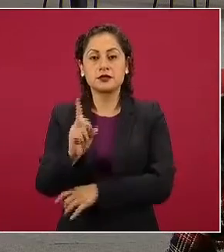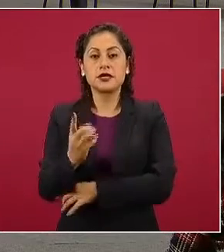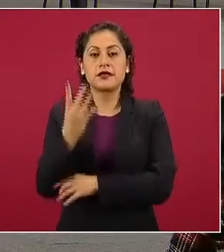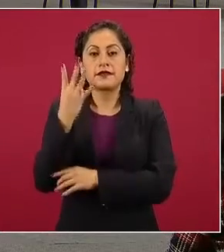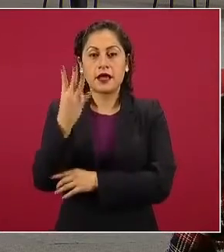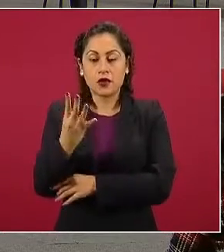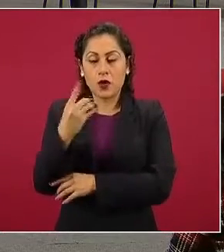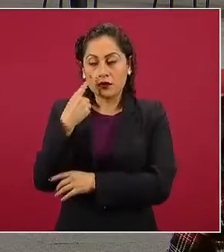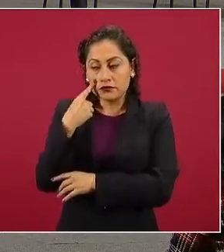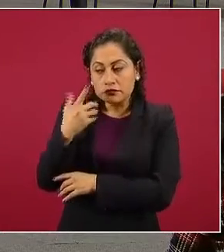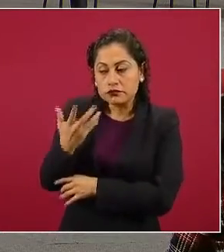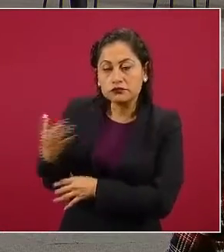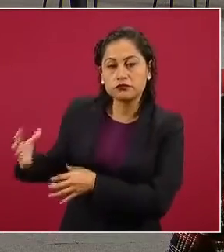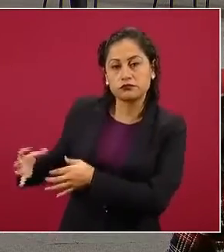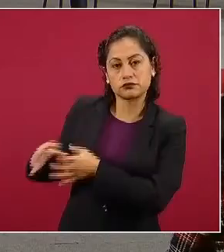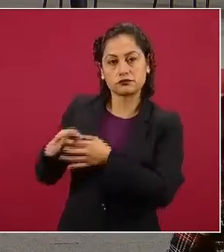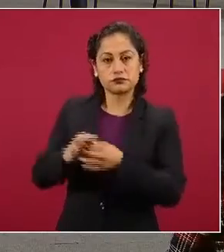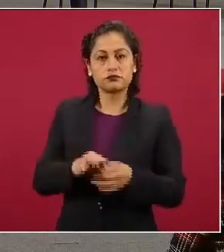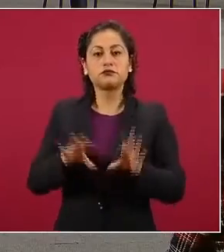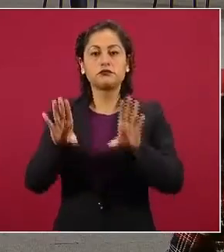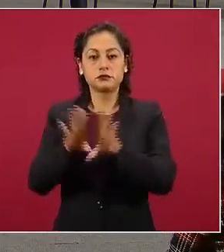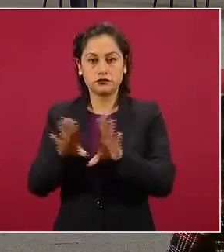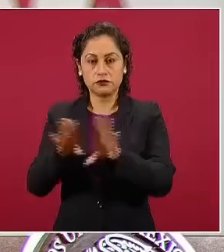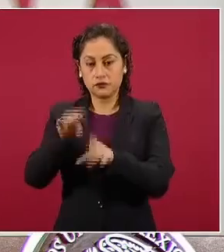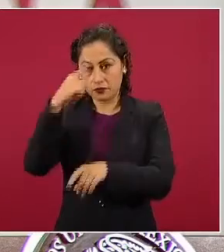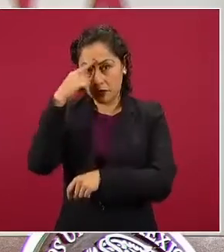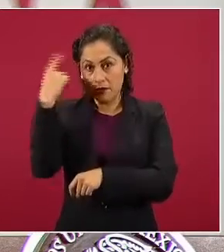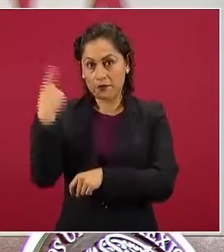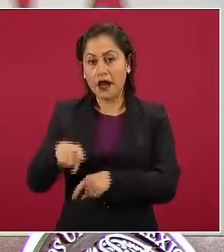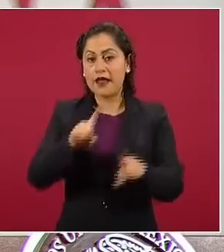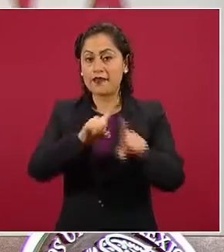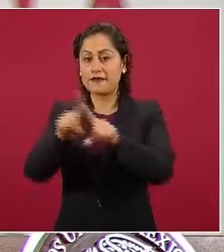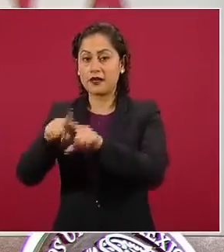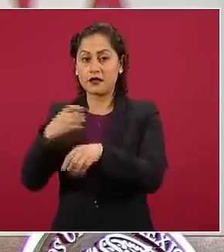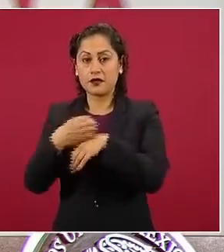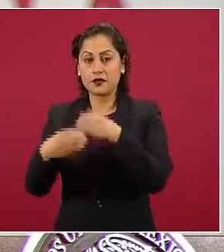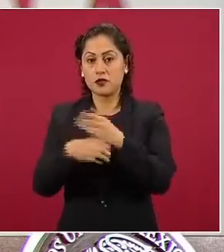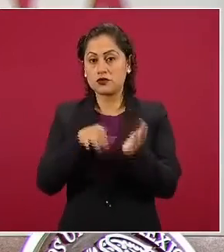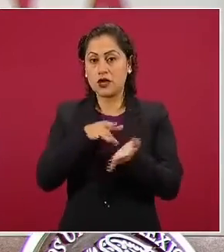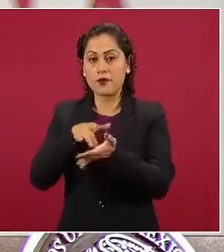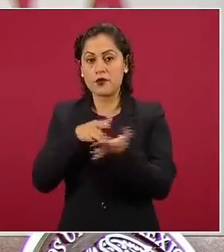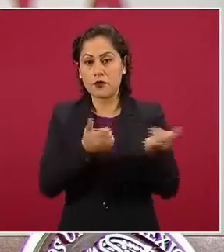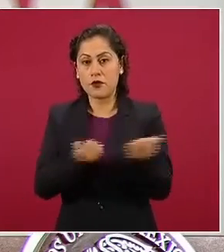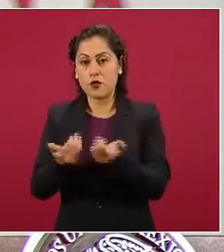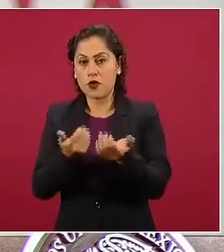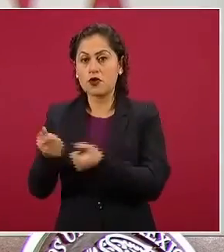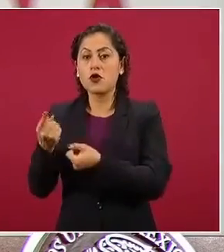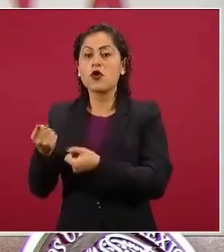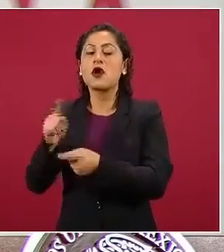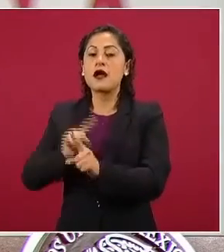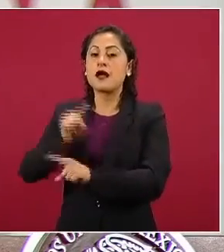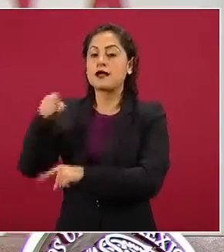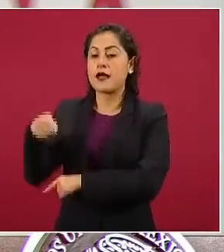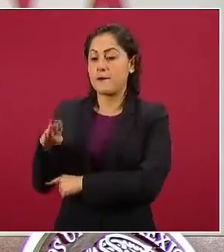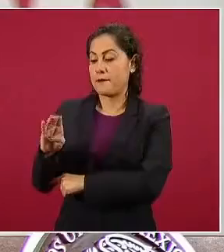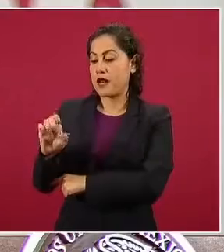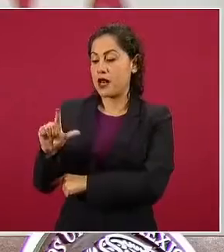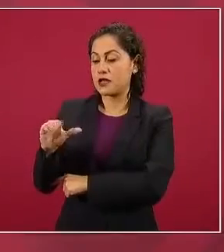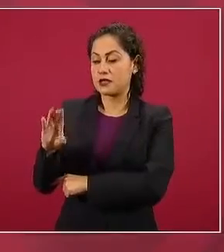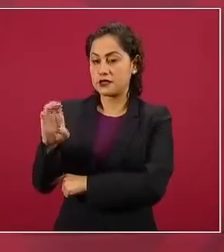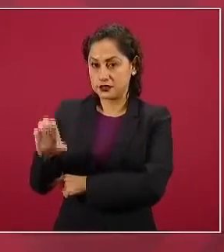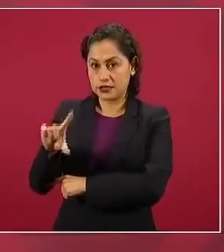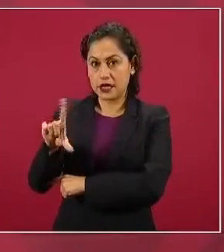zona libre para que una parte importante del abasto de bienes llegara a través de Belice, dado que era muchísimo más complejo llevarlo del